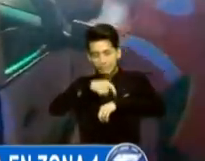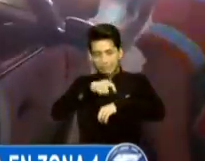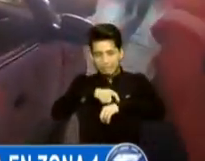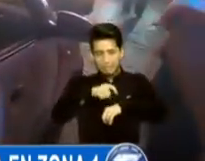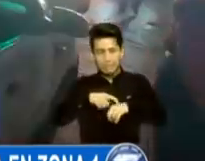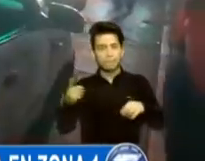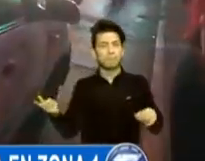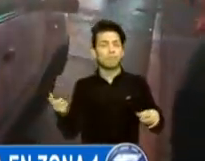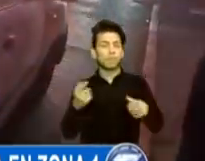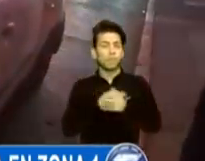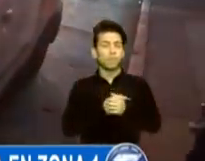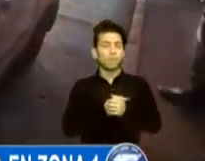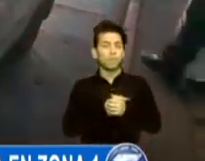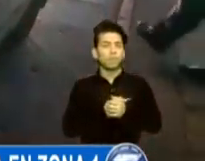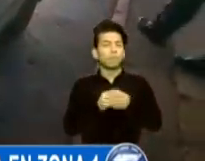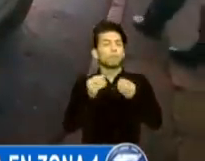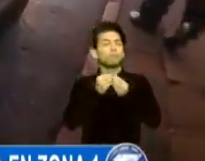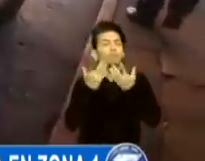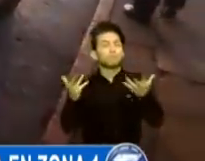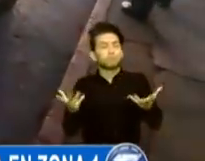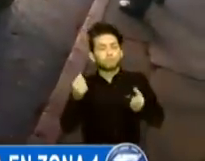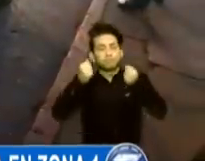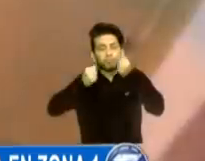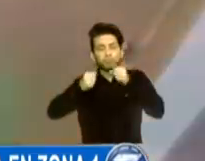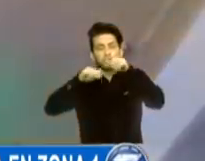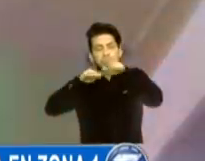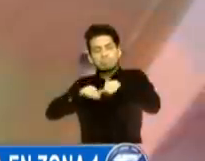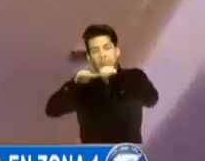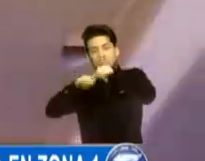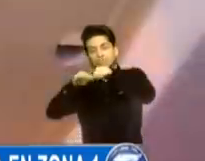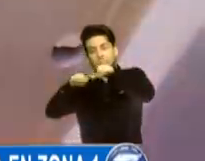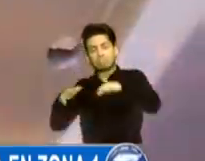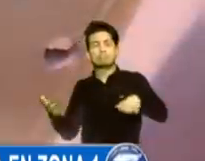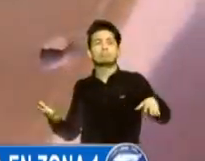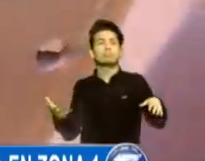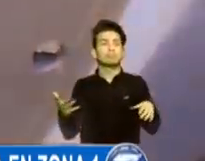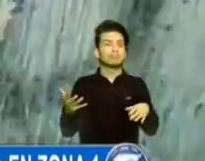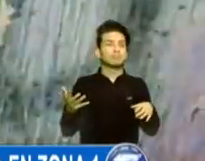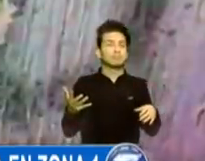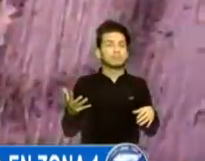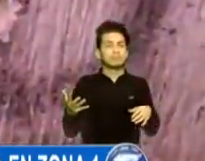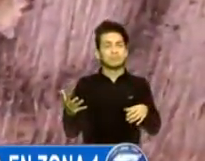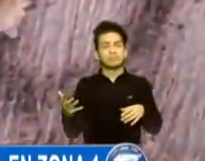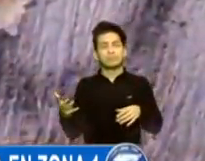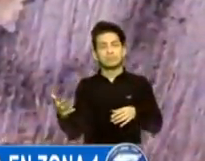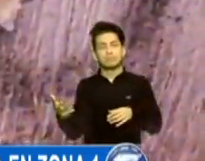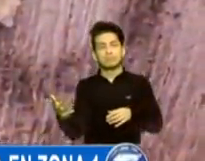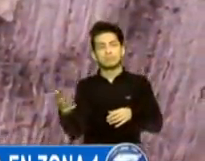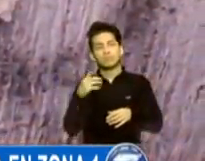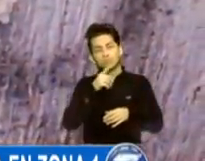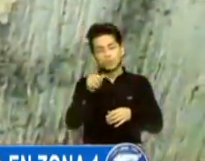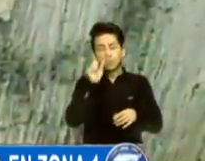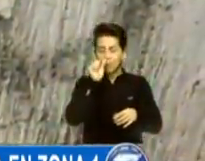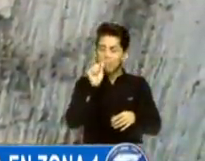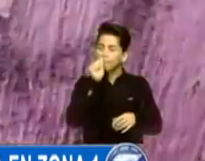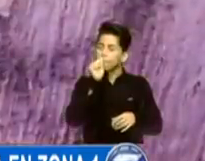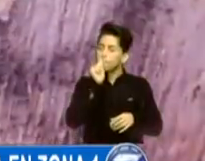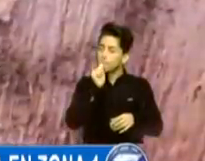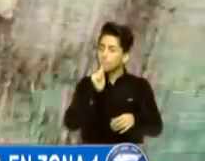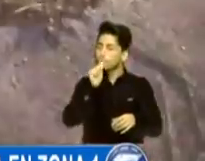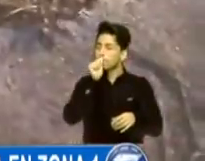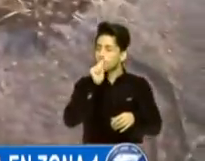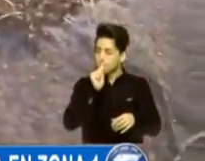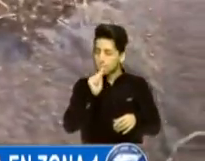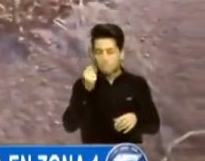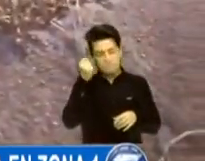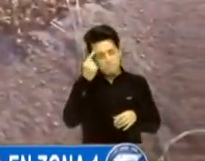mayor movilidad de vehículos, donde hay mayor tránsito, mayor tráfico, tener esa paciencia, esa tolerancia y ese